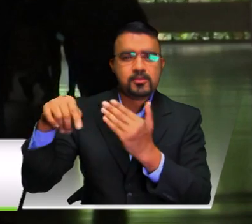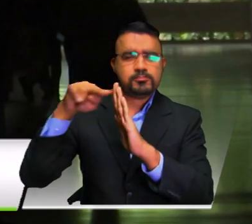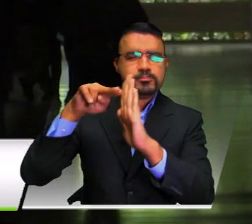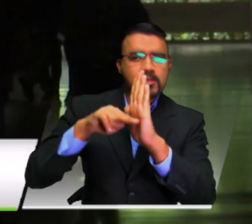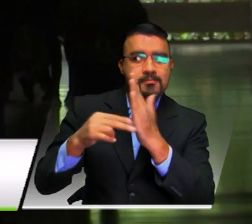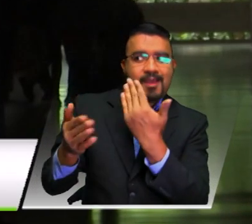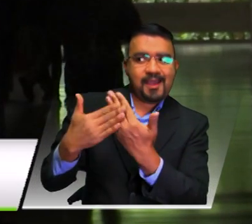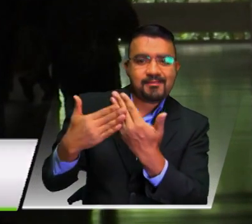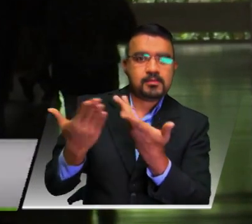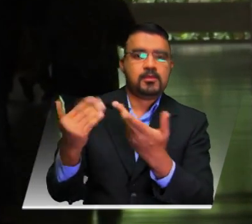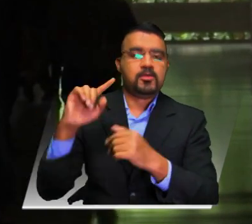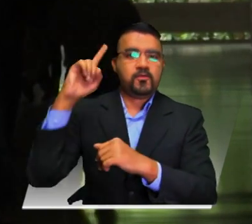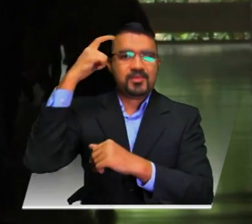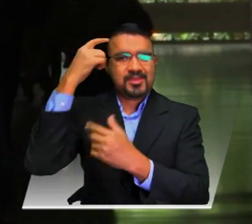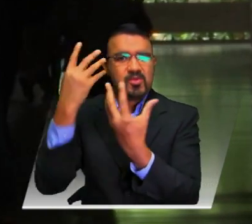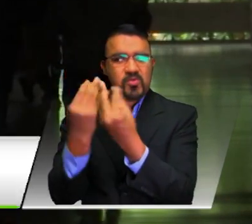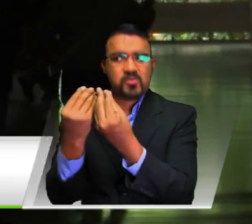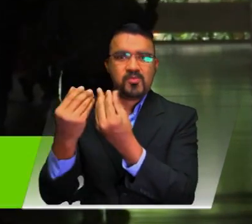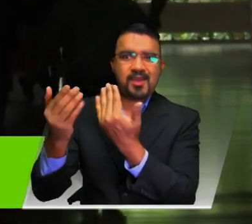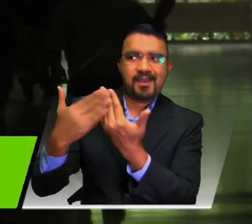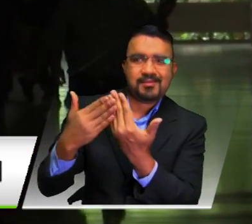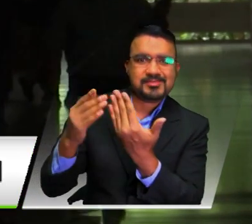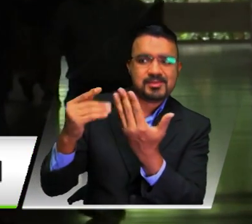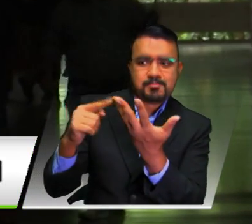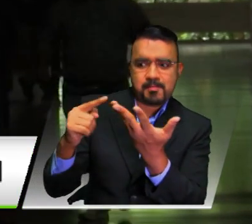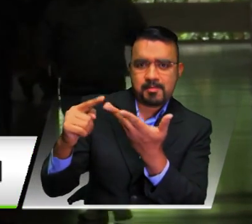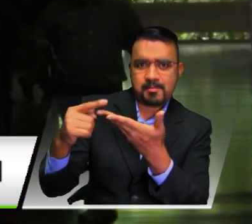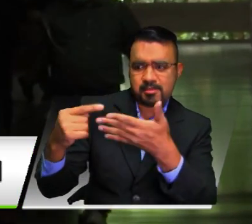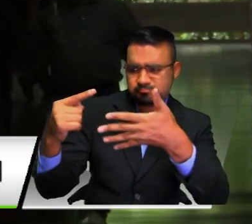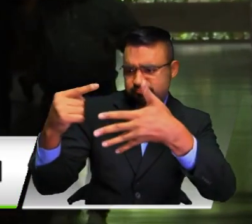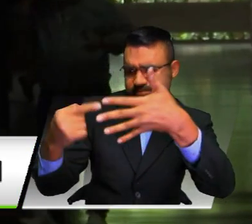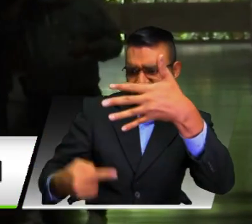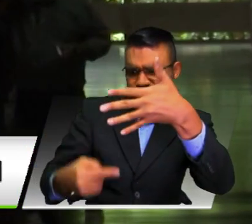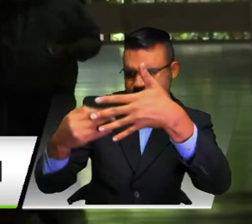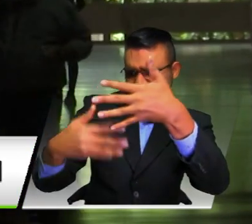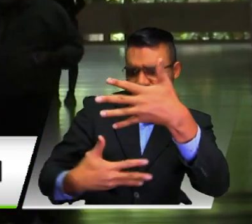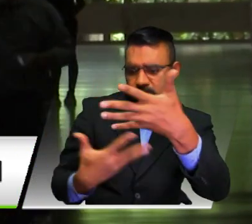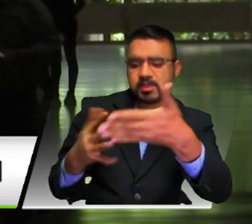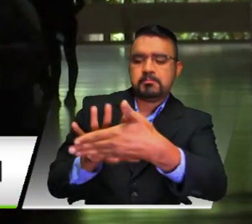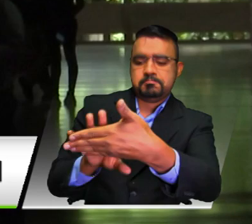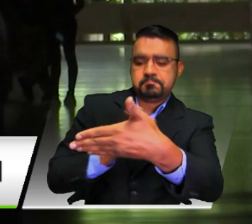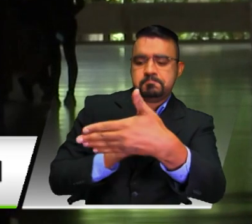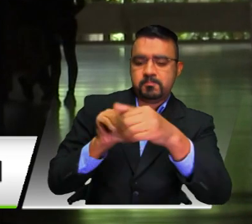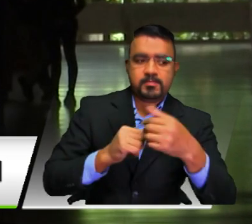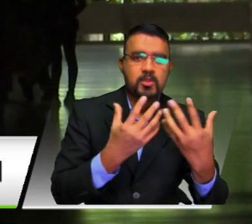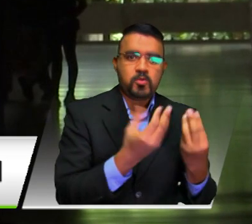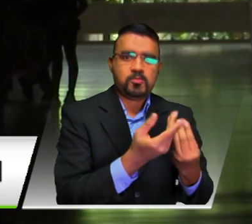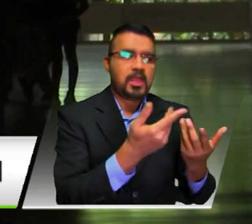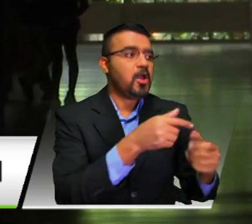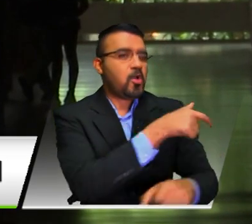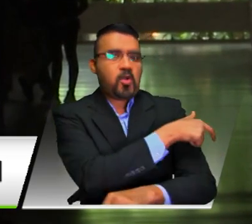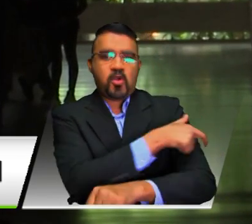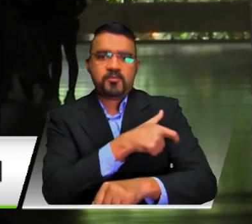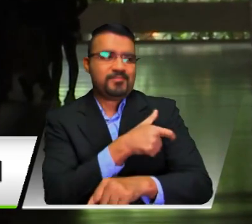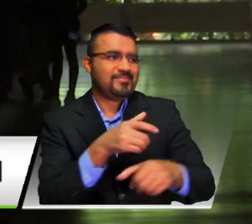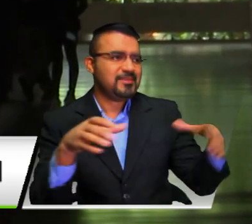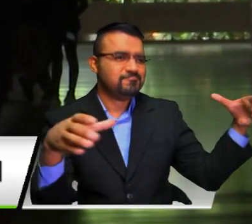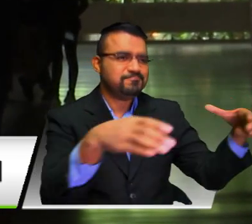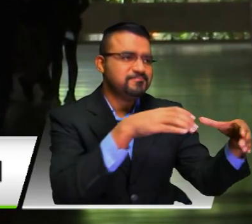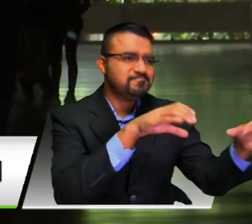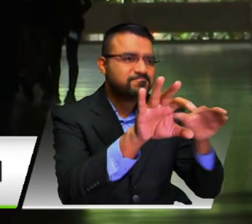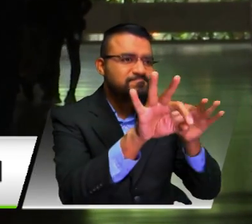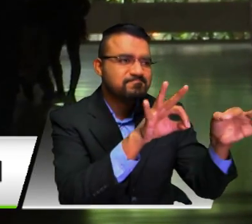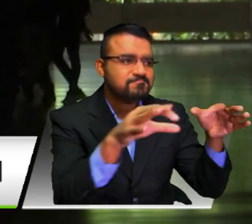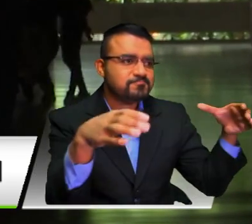nacional ya que conformamos el comité de vacunación vinculamos a todos los actores